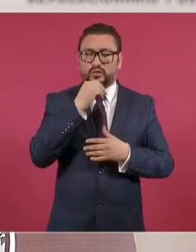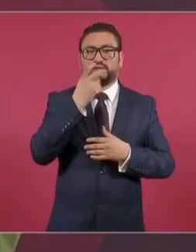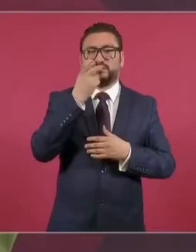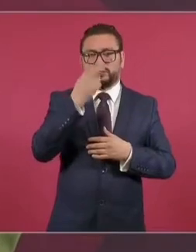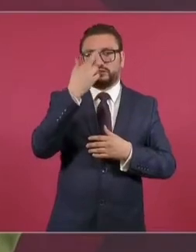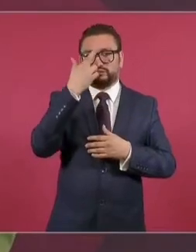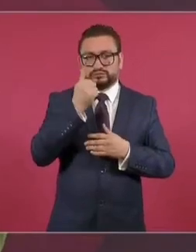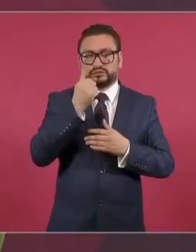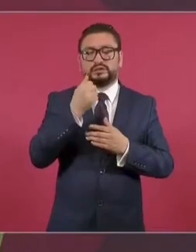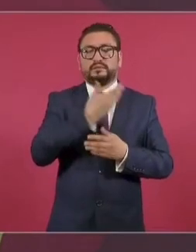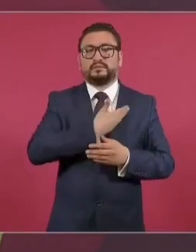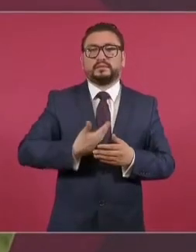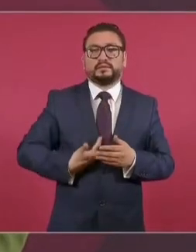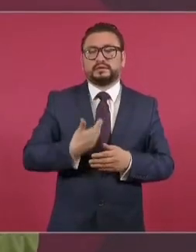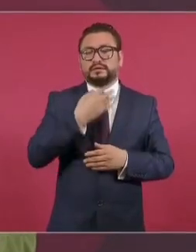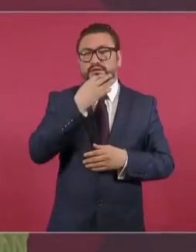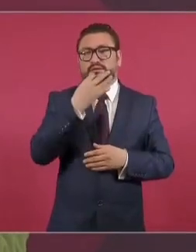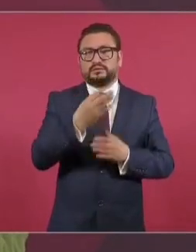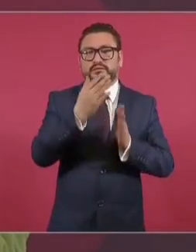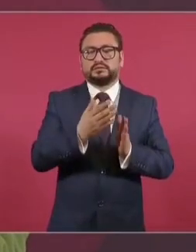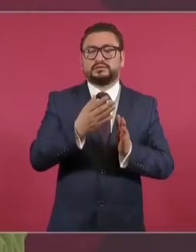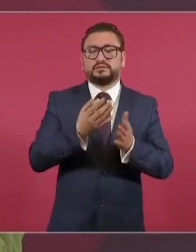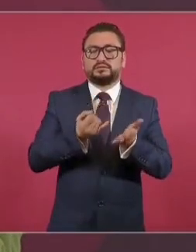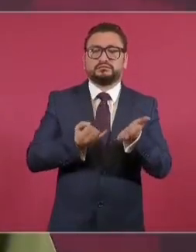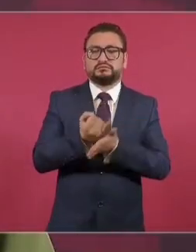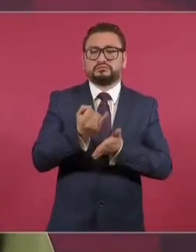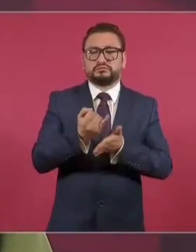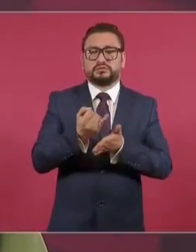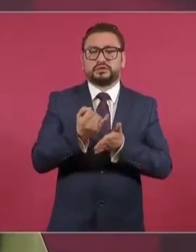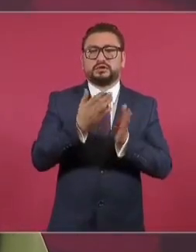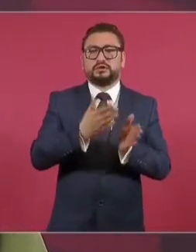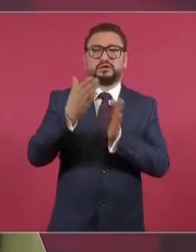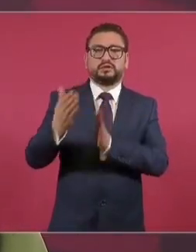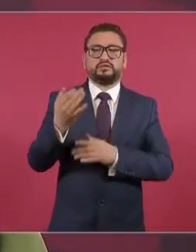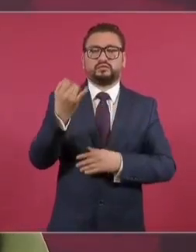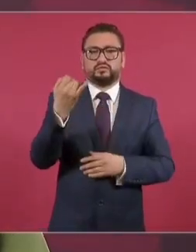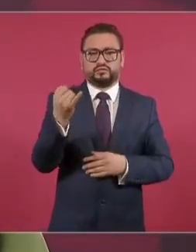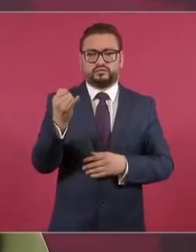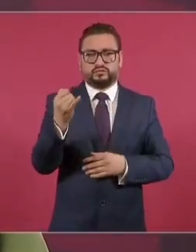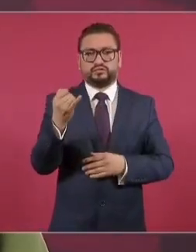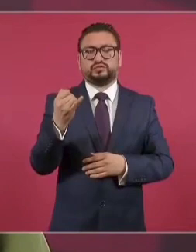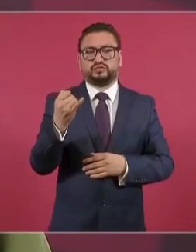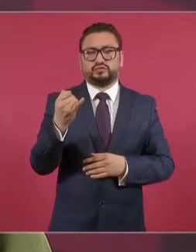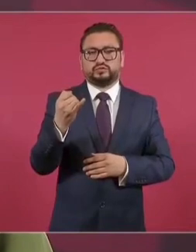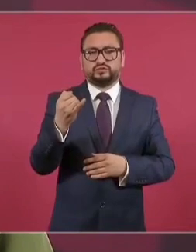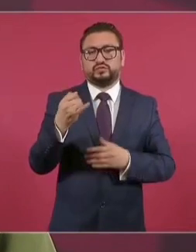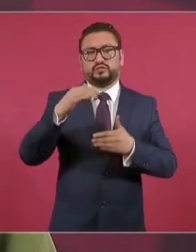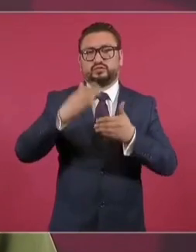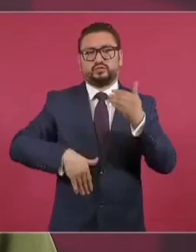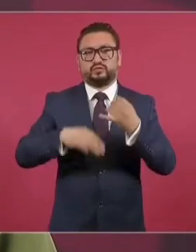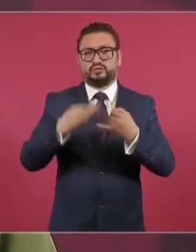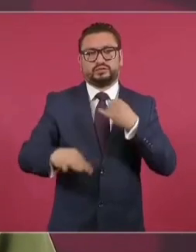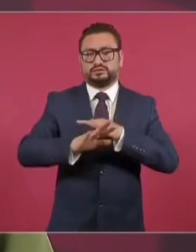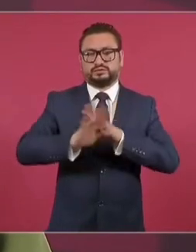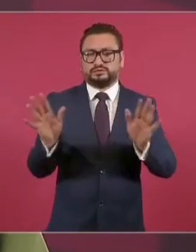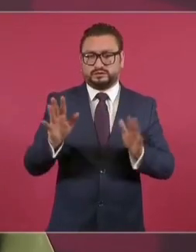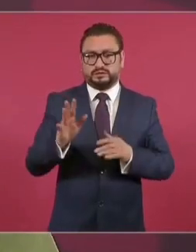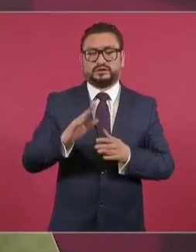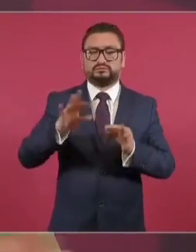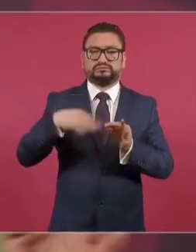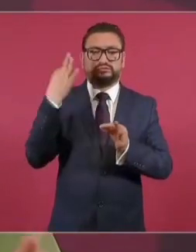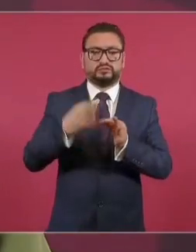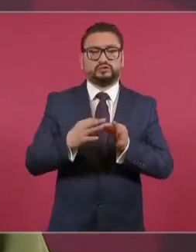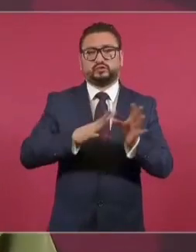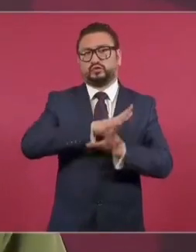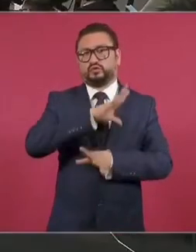esa razón, el señor presidente de la República ha decidido que hasta junio, a finales del mes de junio, tengamos ya